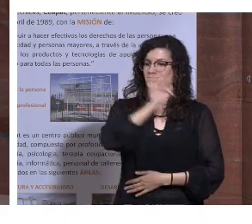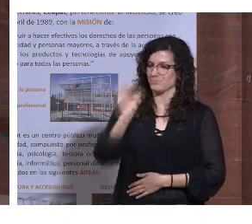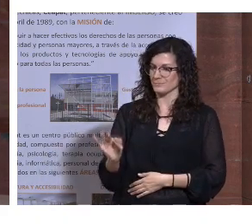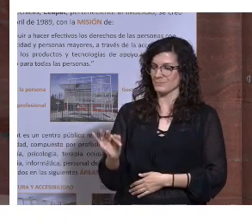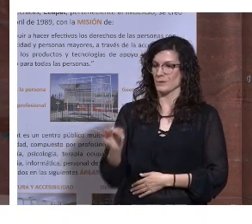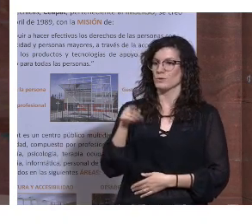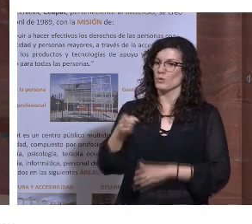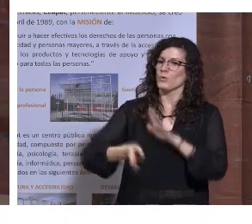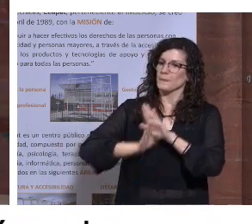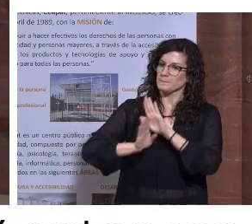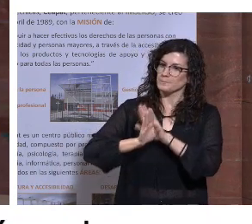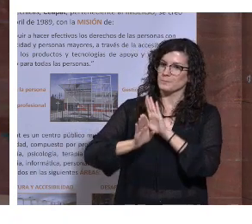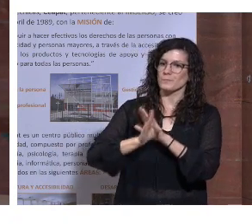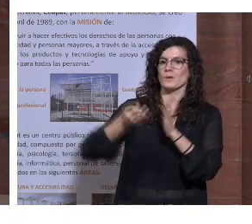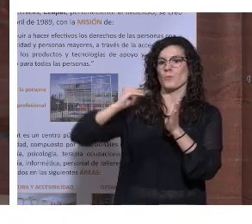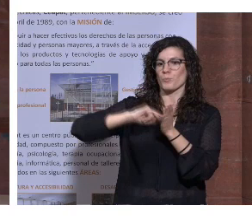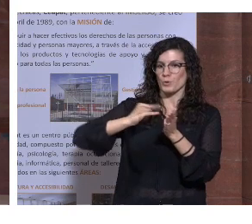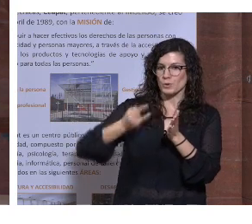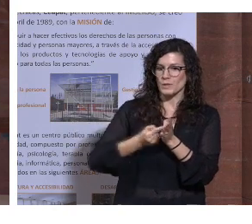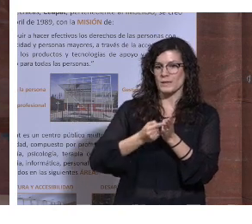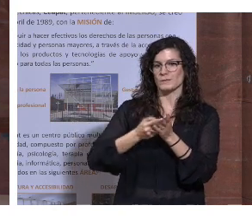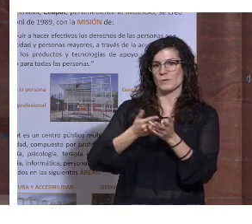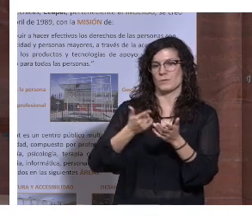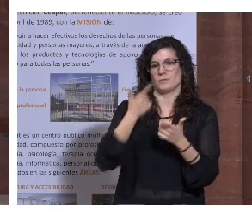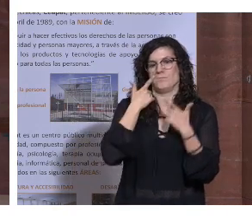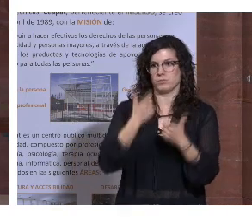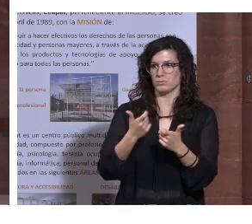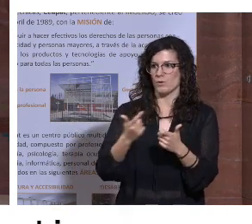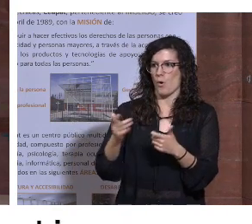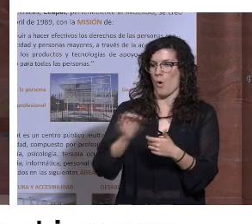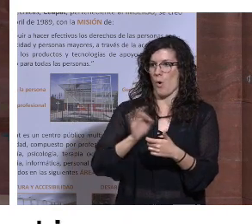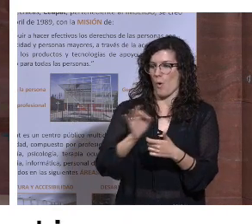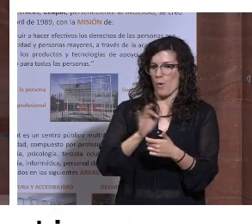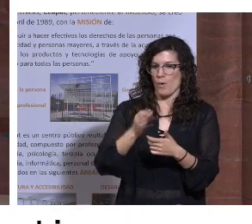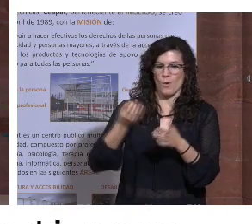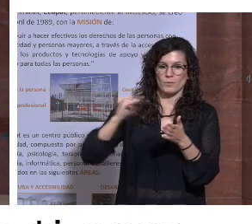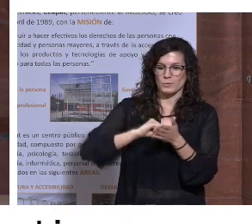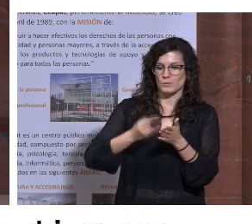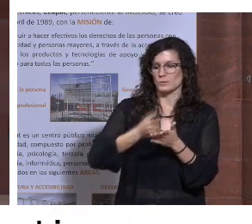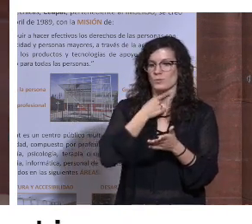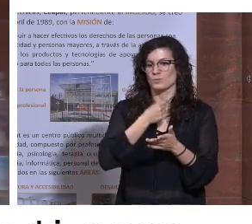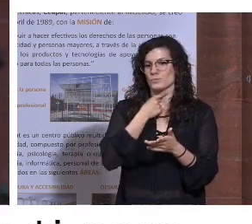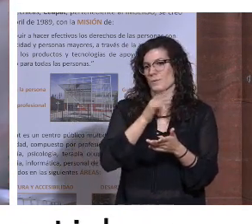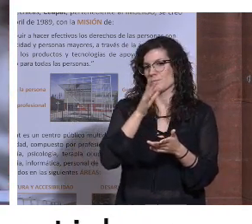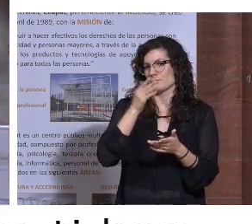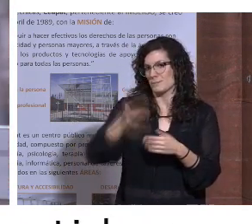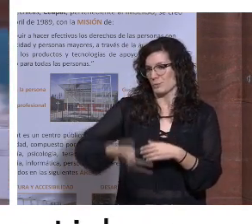que nos digas, a ver, proyectos que para ti han sido impactantes o que te gustaría resaltar.